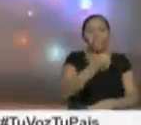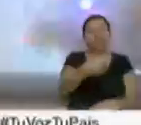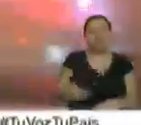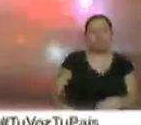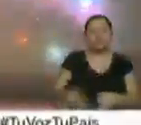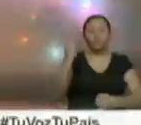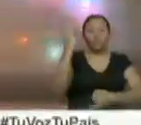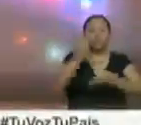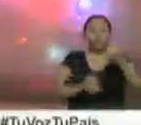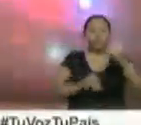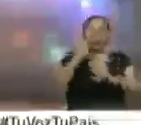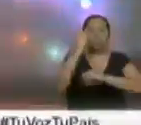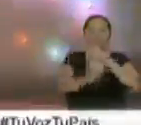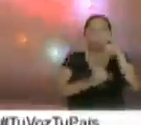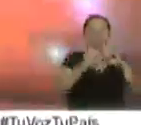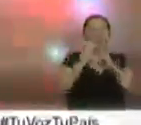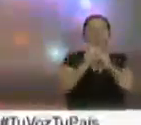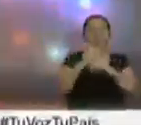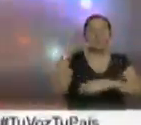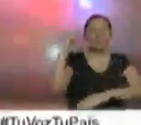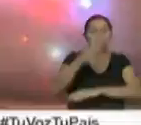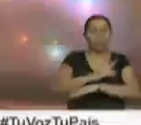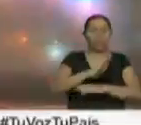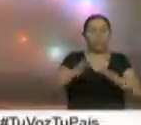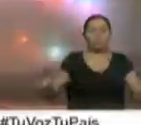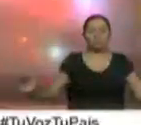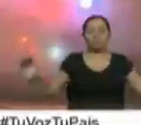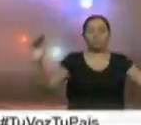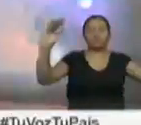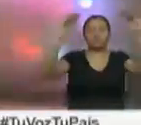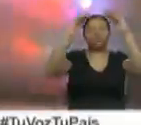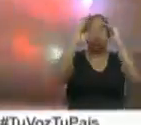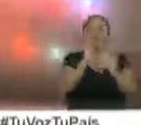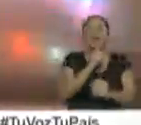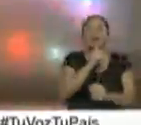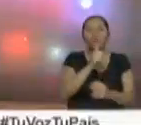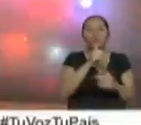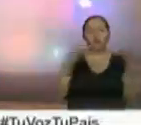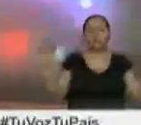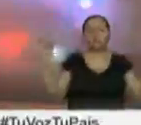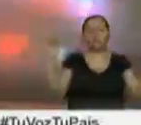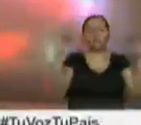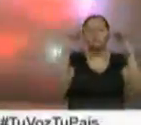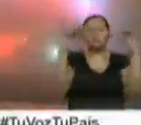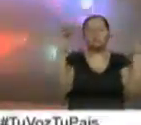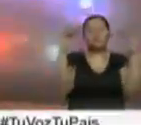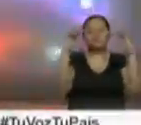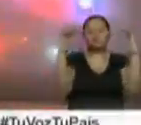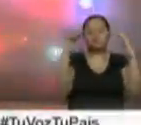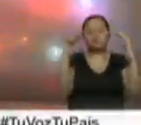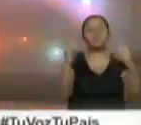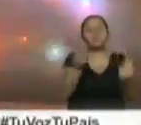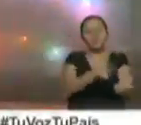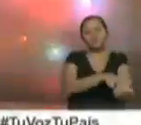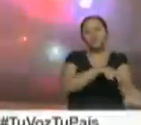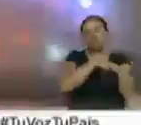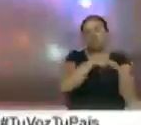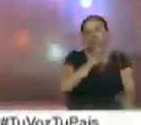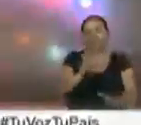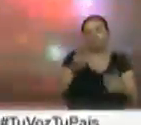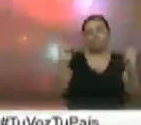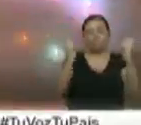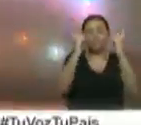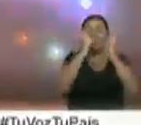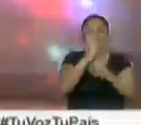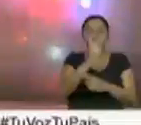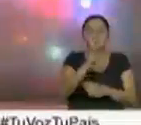último vuelo internacional. Entonces se realiza este arco, que es una tradición en los pilotos. Y lo que se le entregó